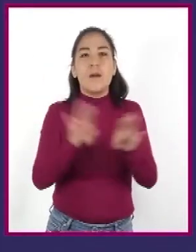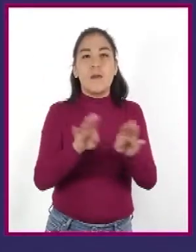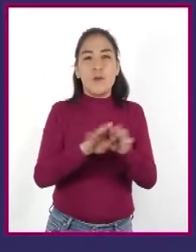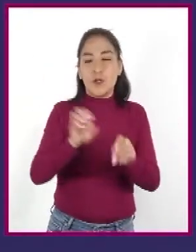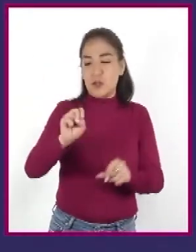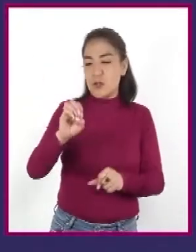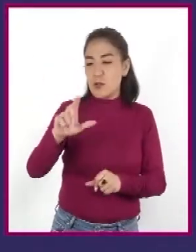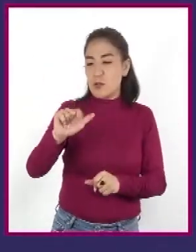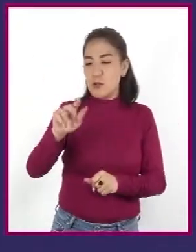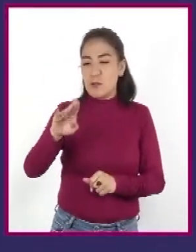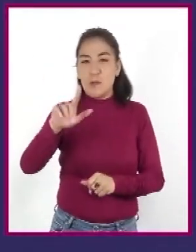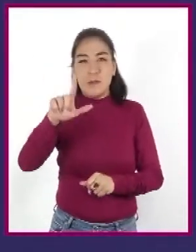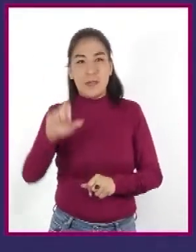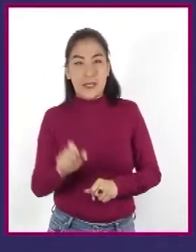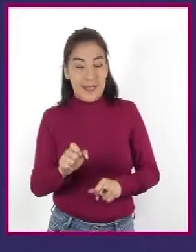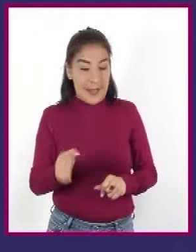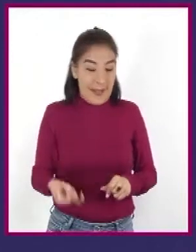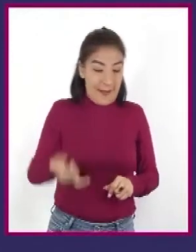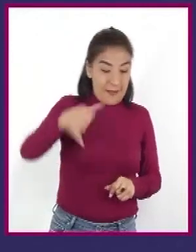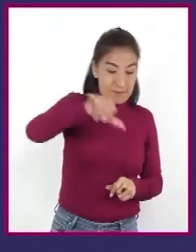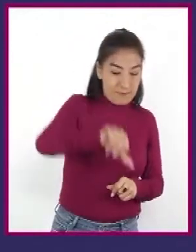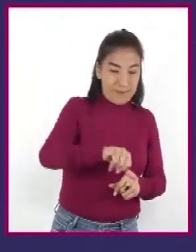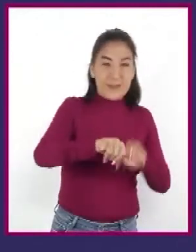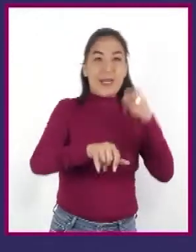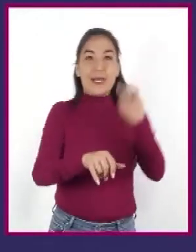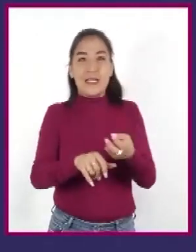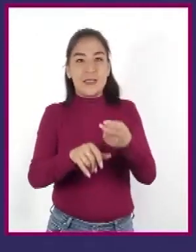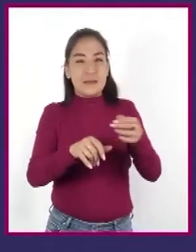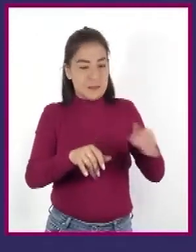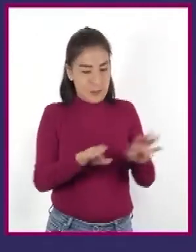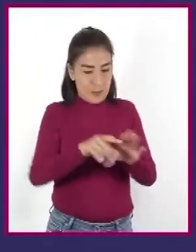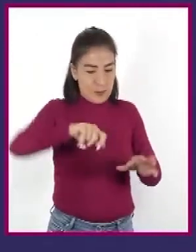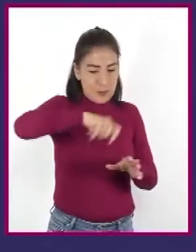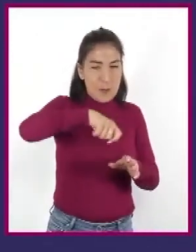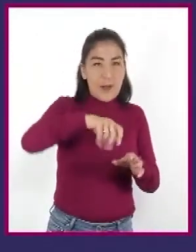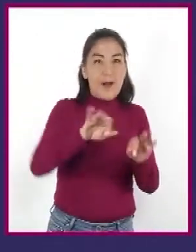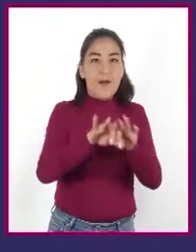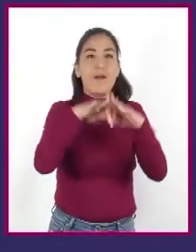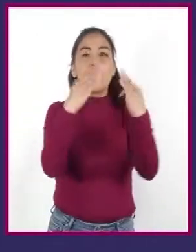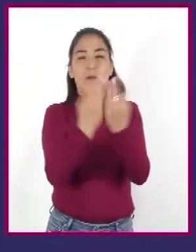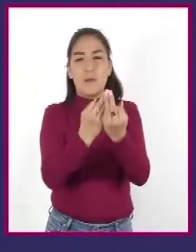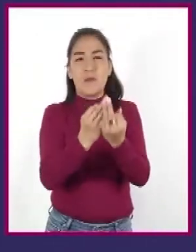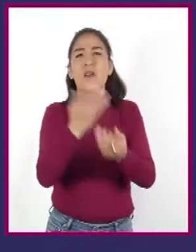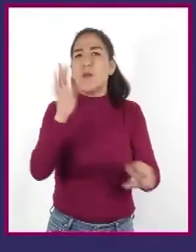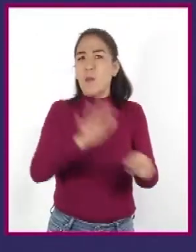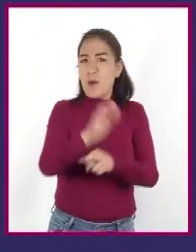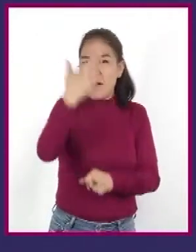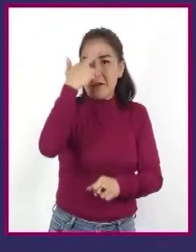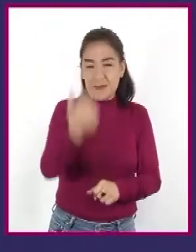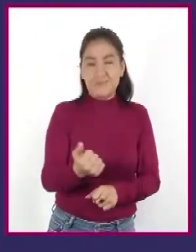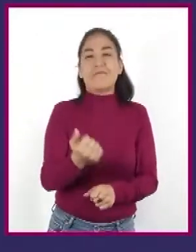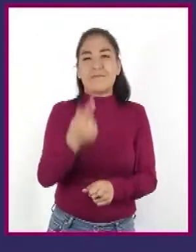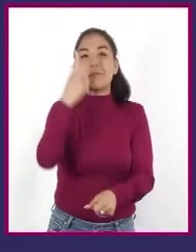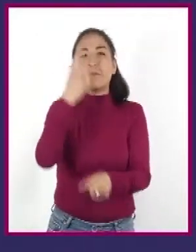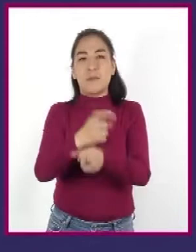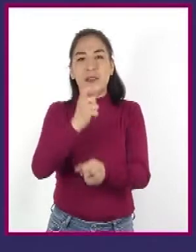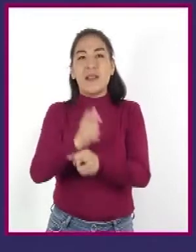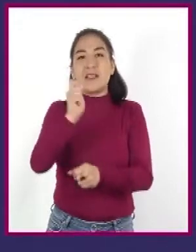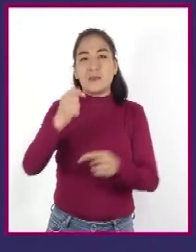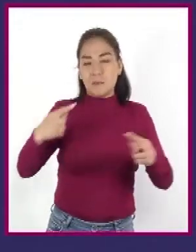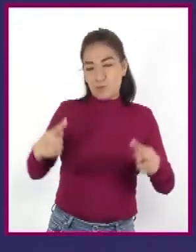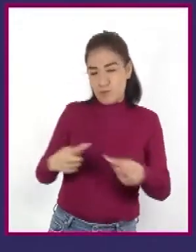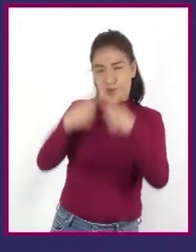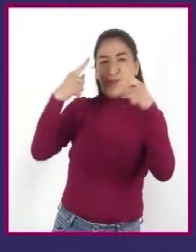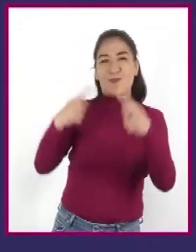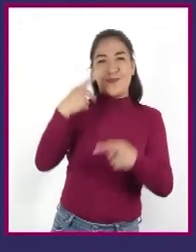se forma en la disolución. Esto puede ser debido a dos causas. La primera, a una reacción química como